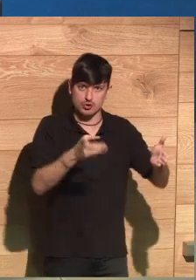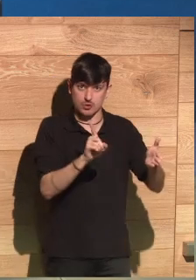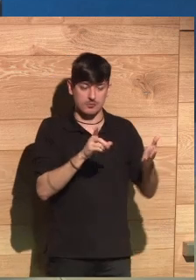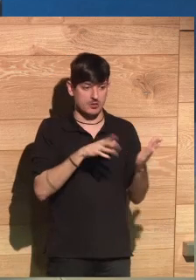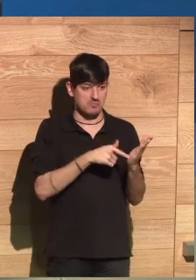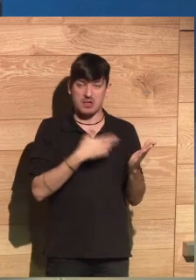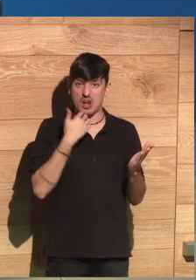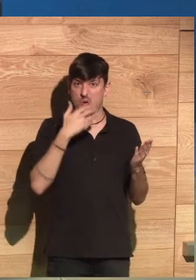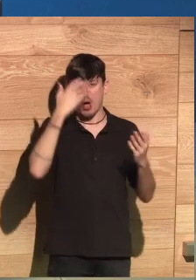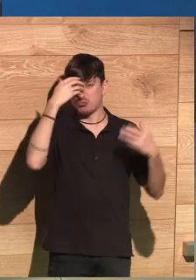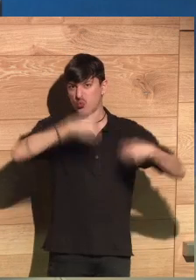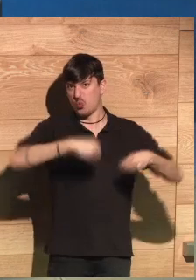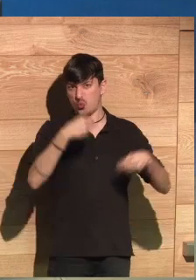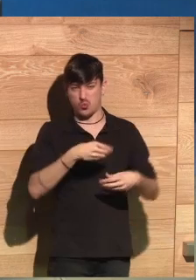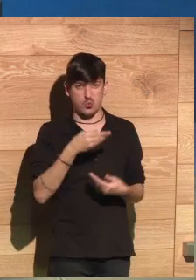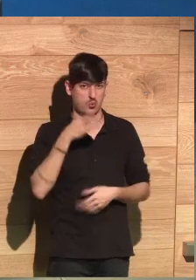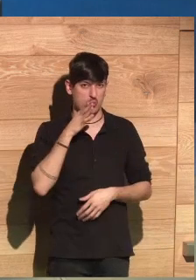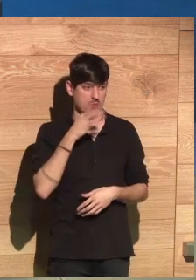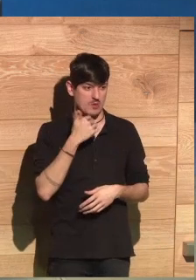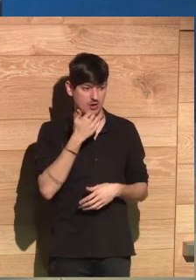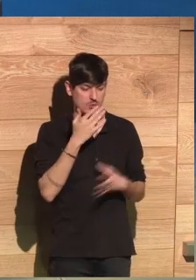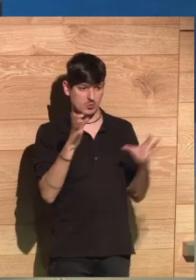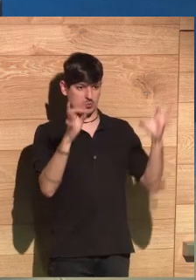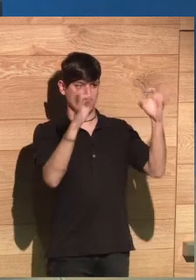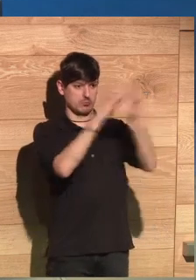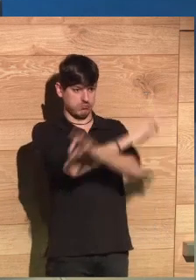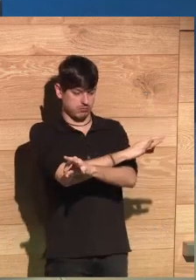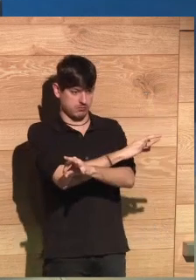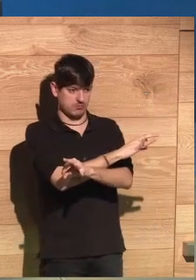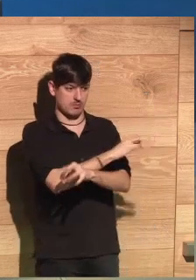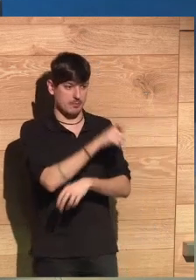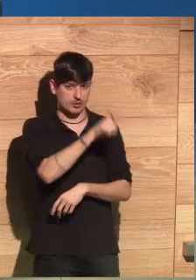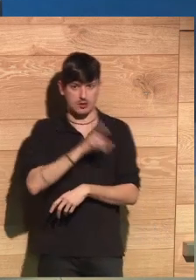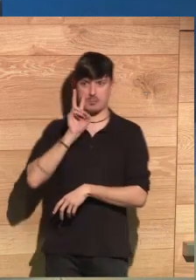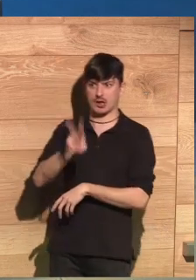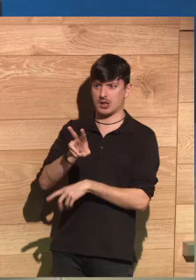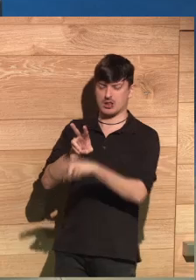algo absurdo, un malentendido completamente absurdo